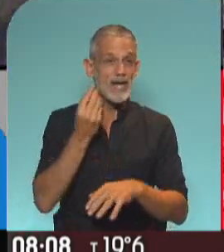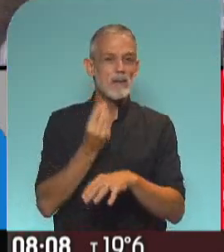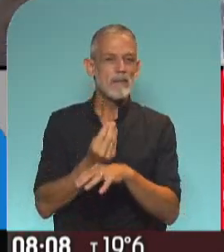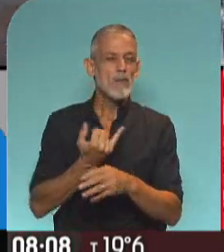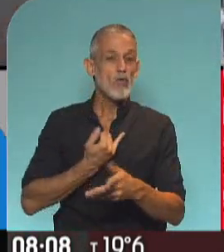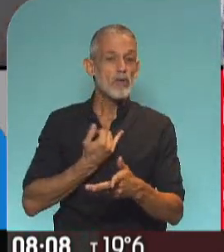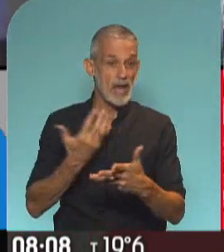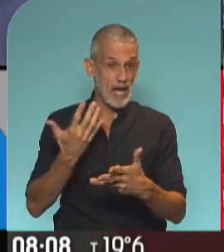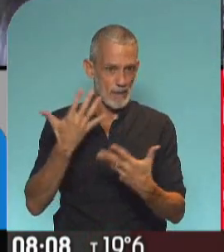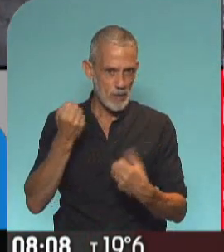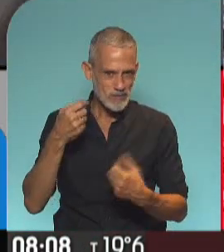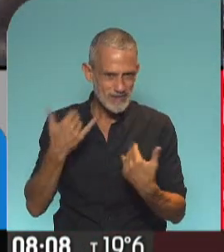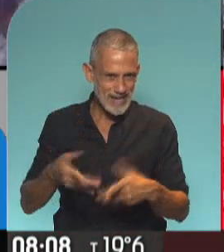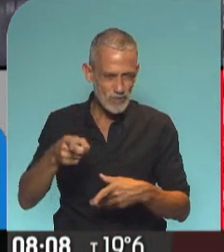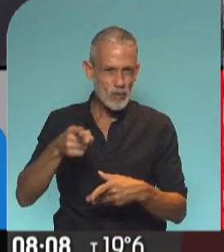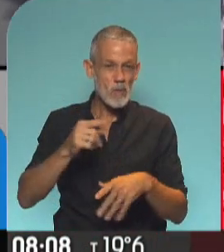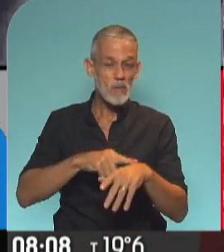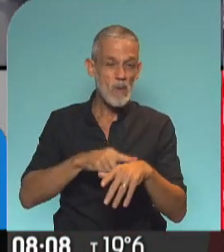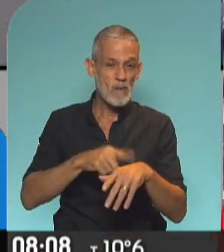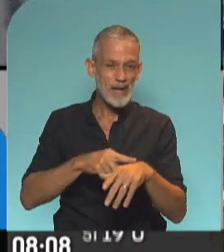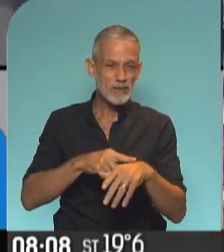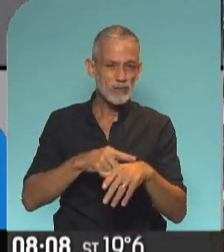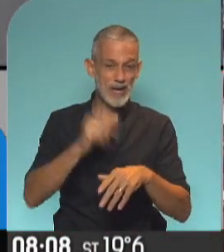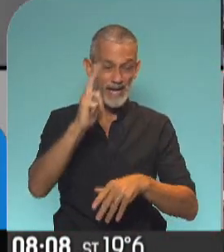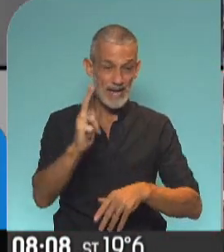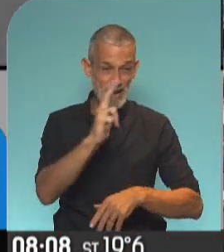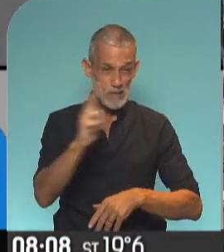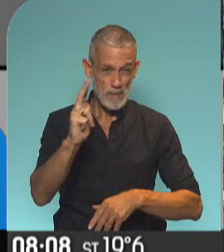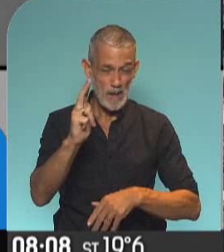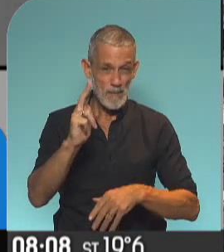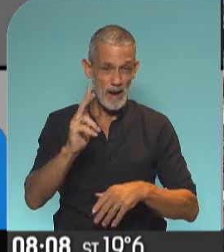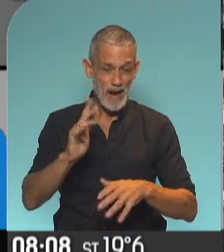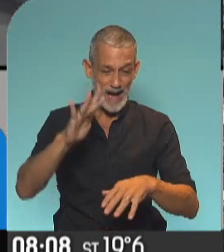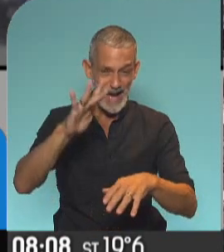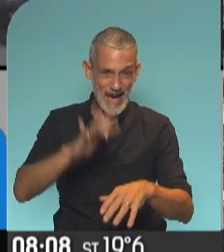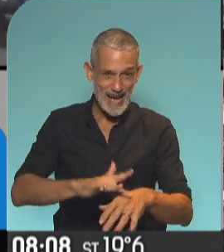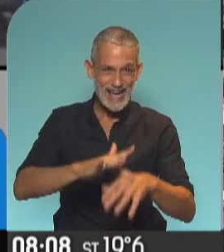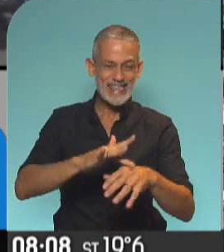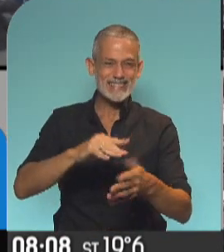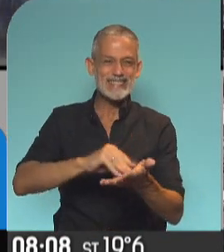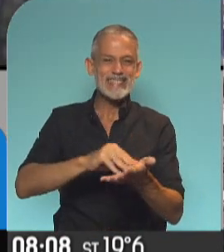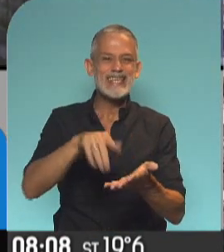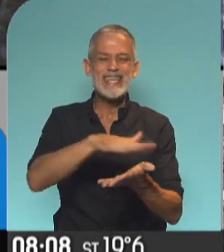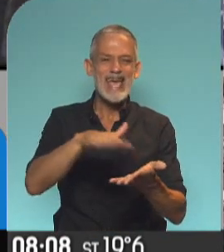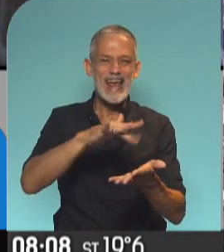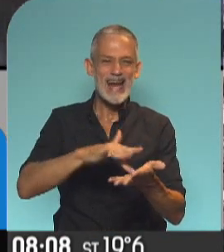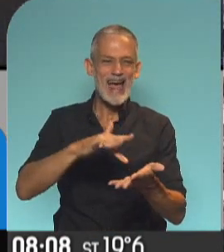aprovechando el momento preciso en que el Papa Francisco pisa tierra iraquí